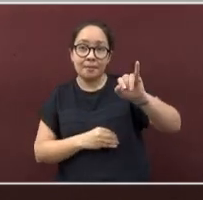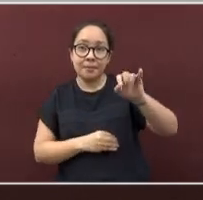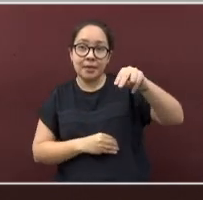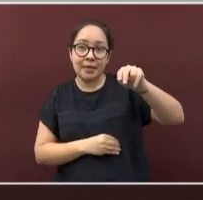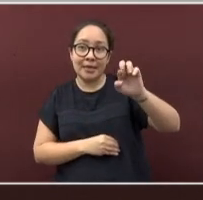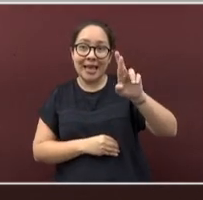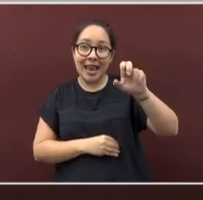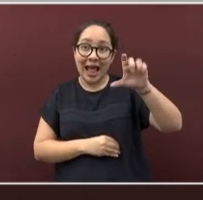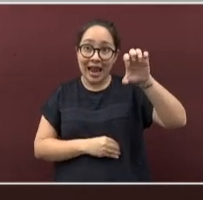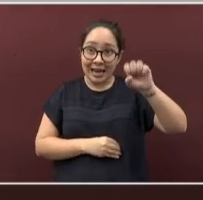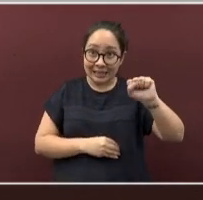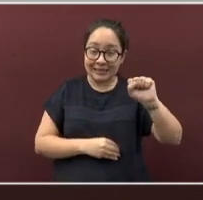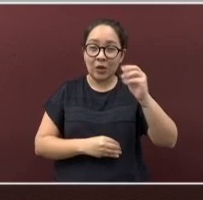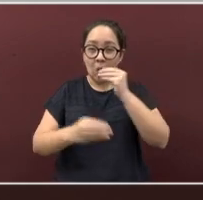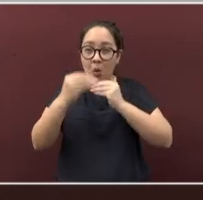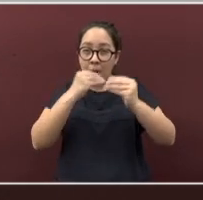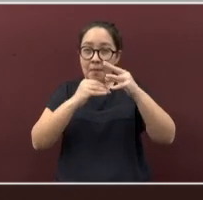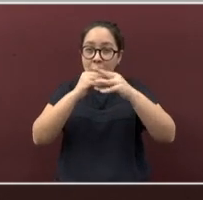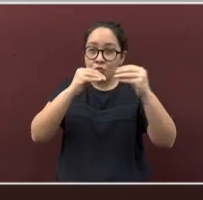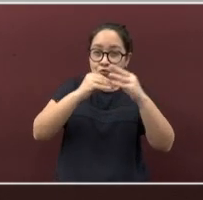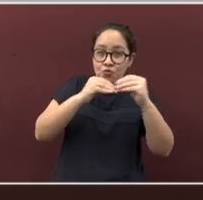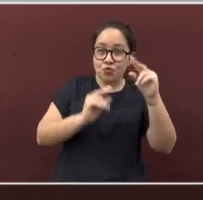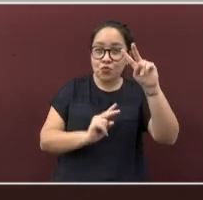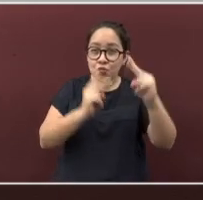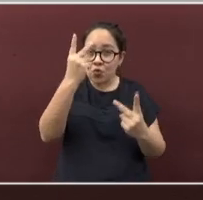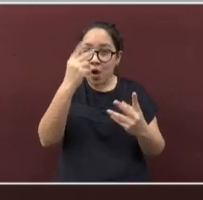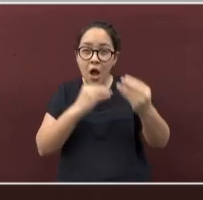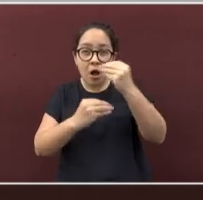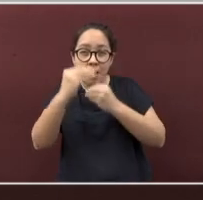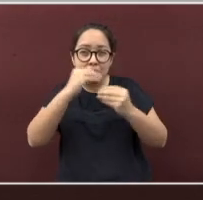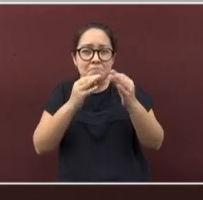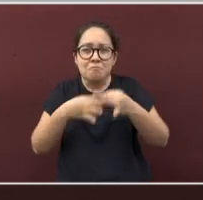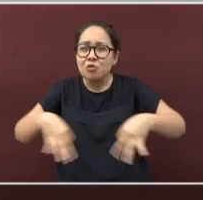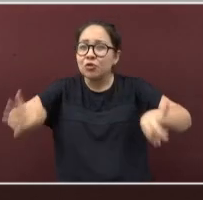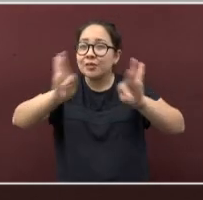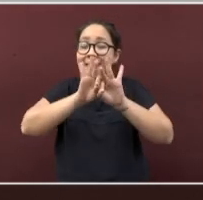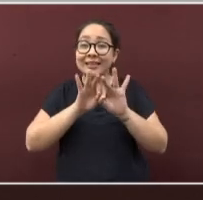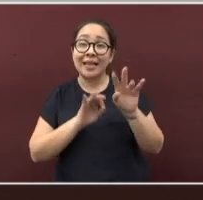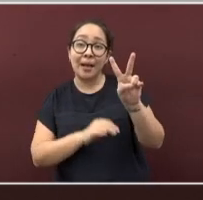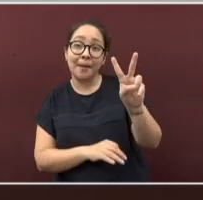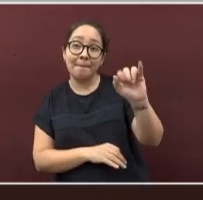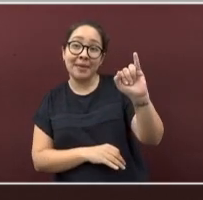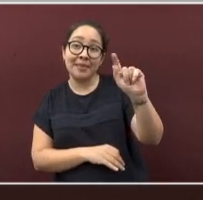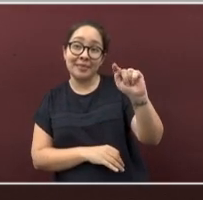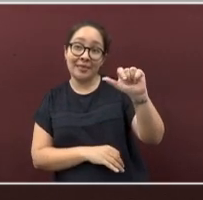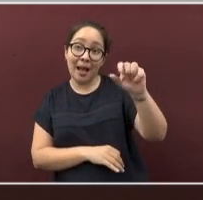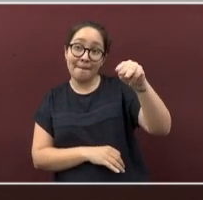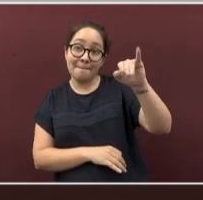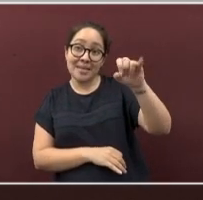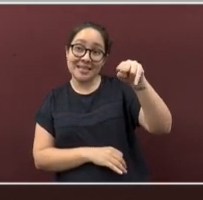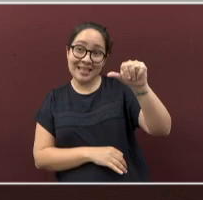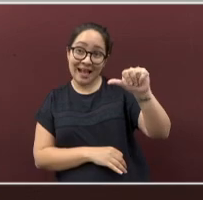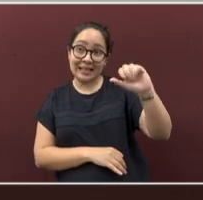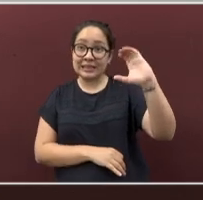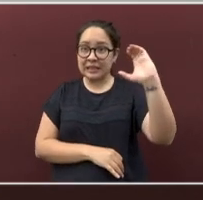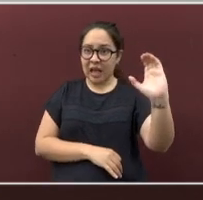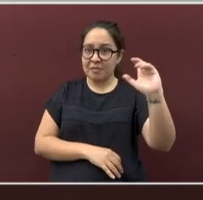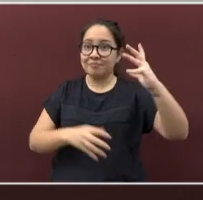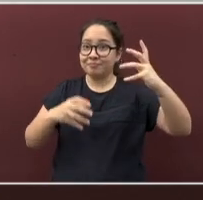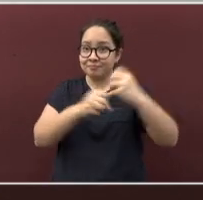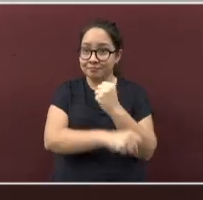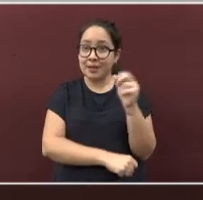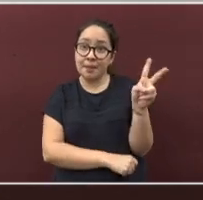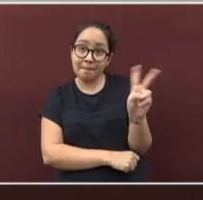pero principalmente la vitamina c subrayamos vitamina c es decir consuman